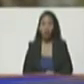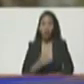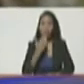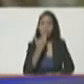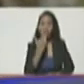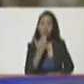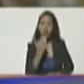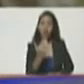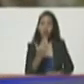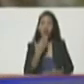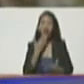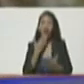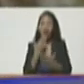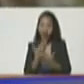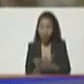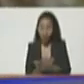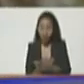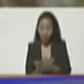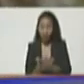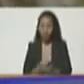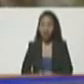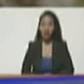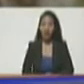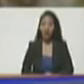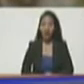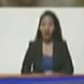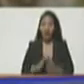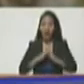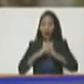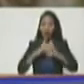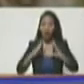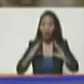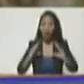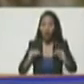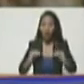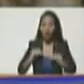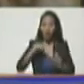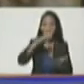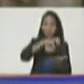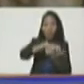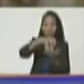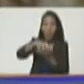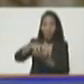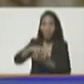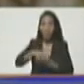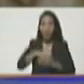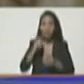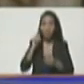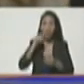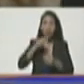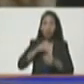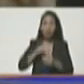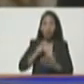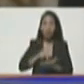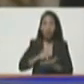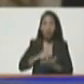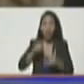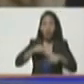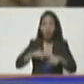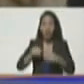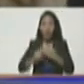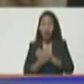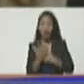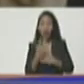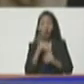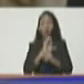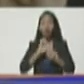Permítanme agradecer a todos los Estados miembros del ALBA por su tradicional apoyo